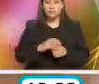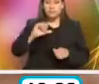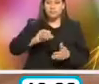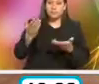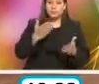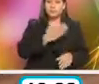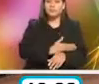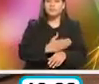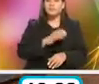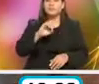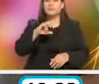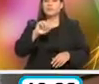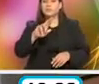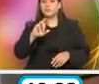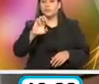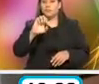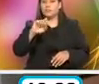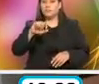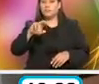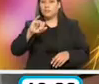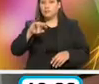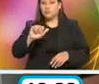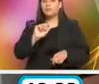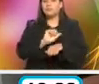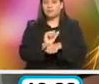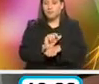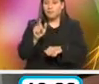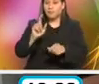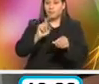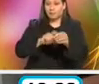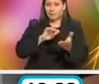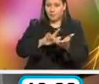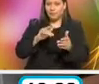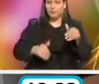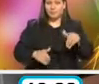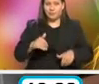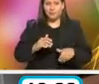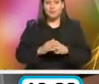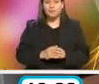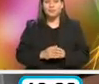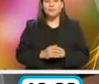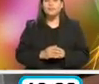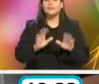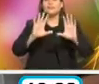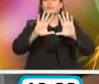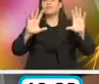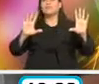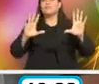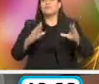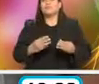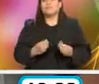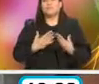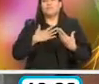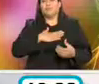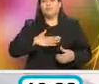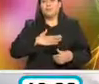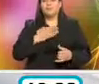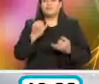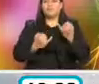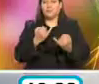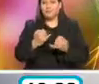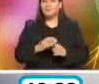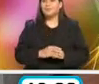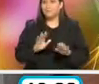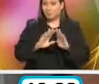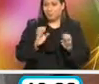El día de hoy nos acompaña Omar Esquinca, quien es actor y que participa en la obra de teatro El Tablero de las Pasiones de Juguete. Buenos días, Omar.